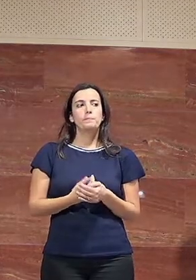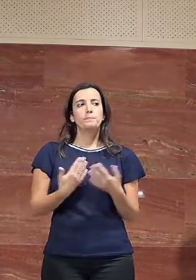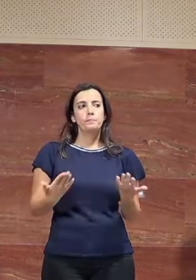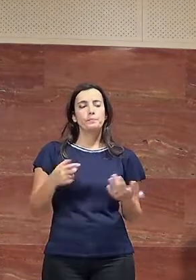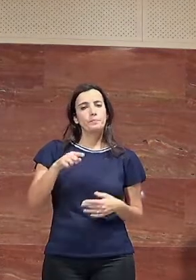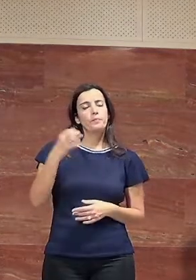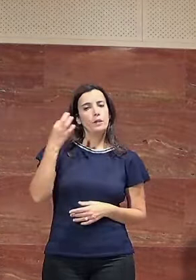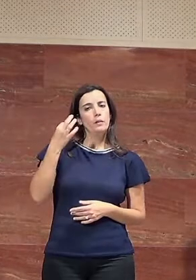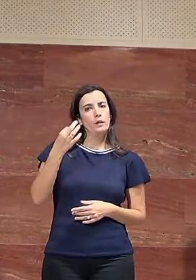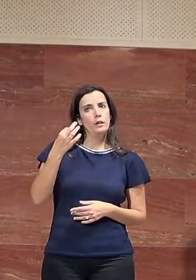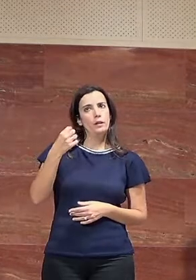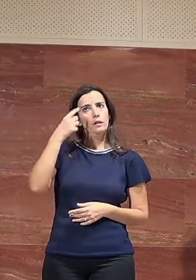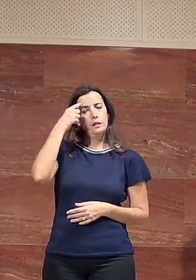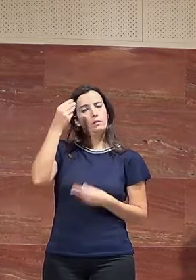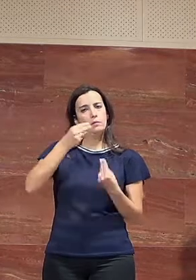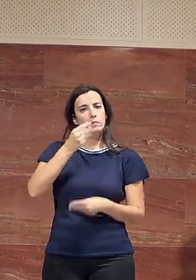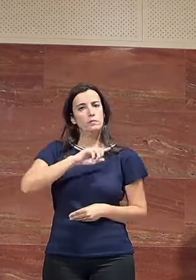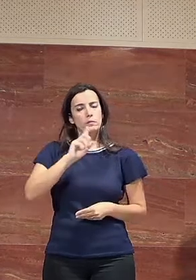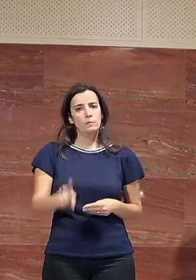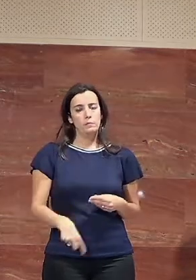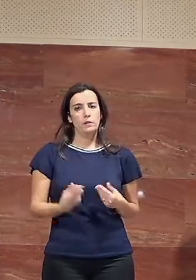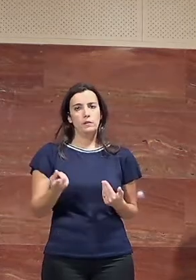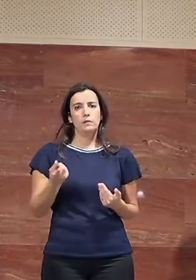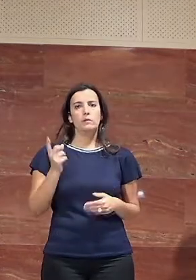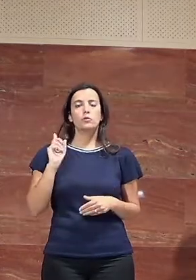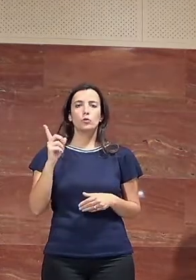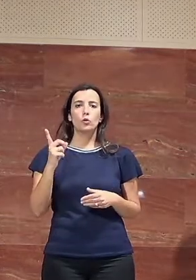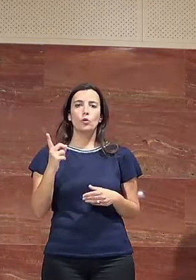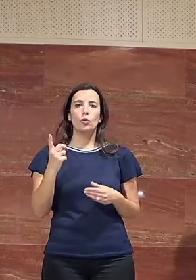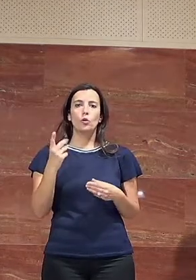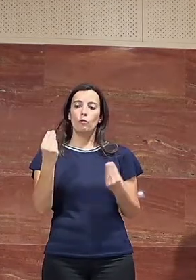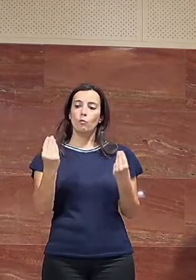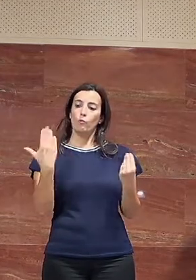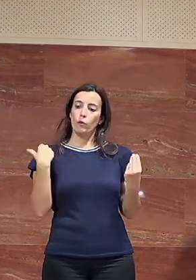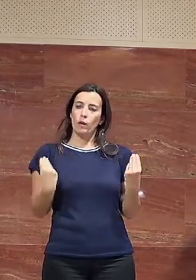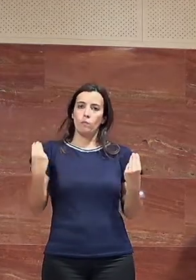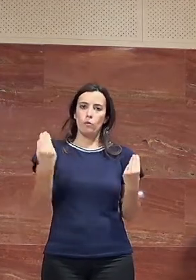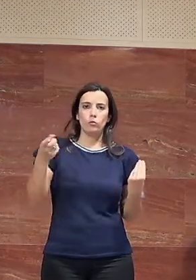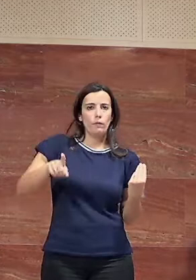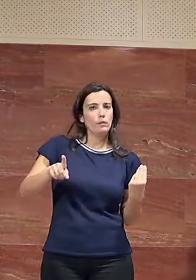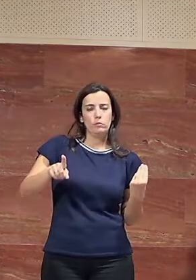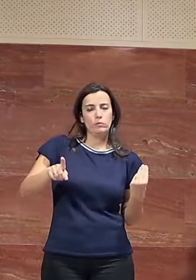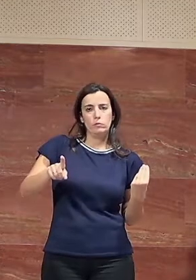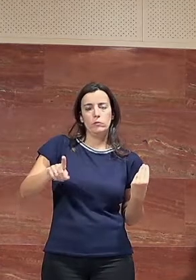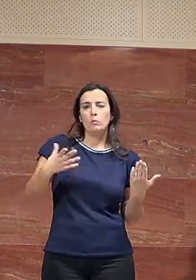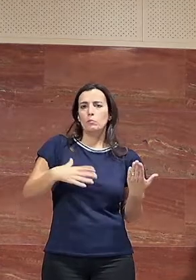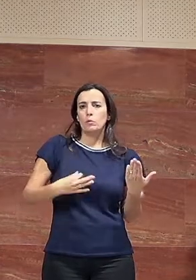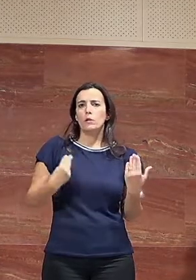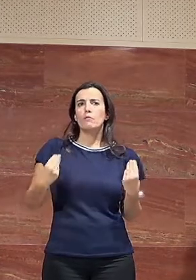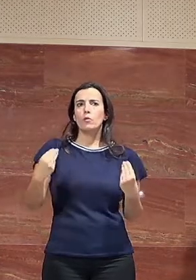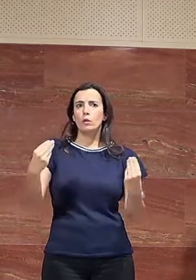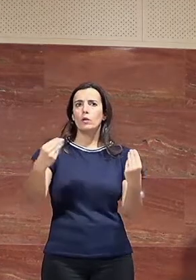eso también hay que considerarlo, no solamente póngame otra vez el volardo, lo cual no significa que no haya volardos que no sean